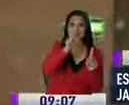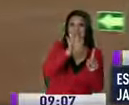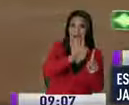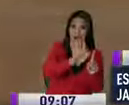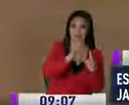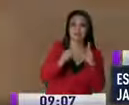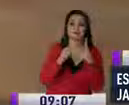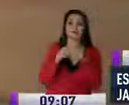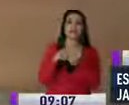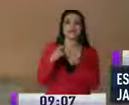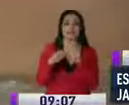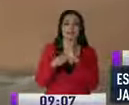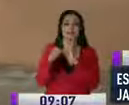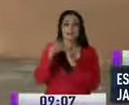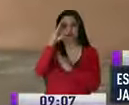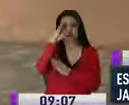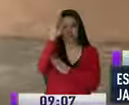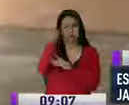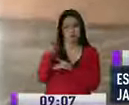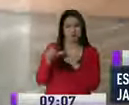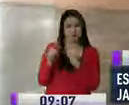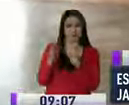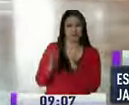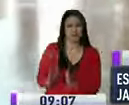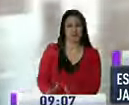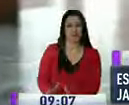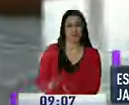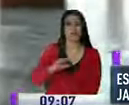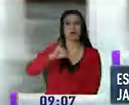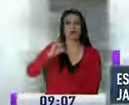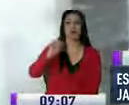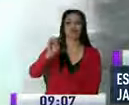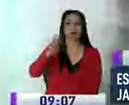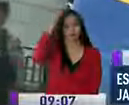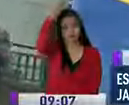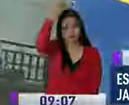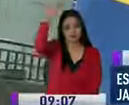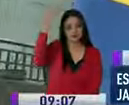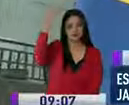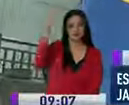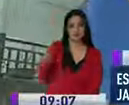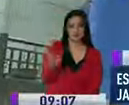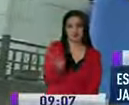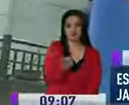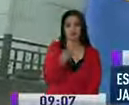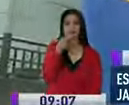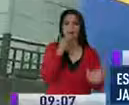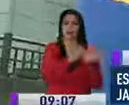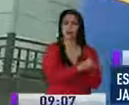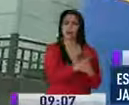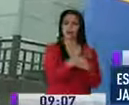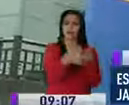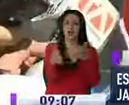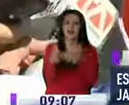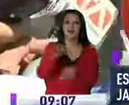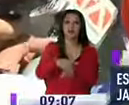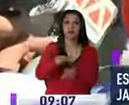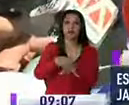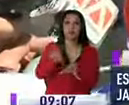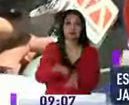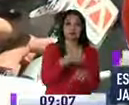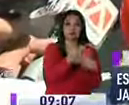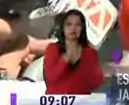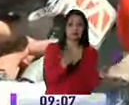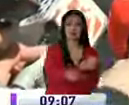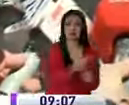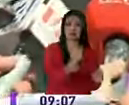del exministro del Interior y actual asambleísta José Serrano, esto por presunto delito de tortura. No